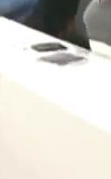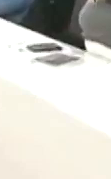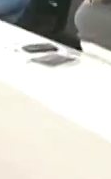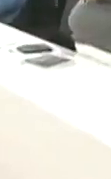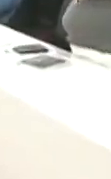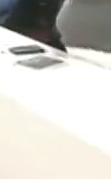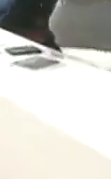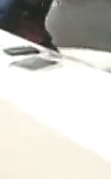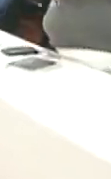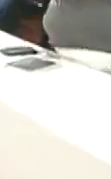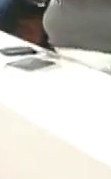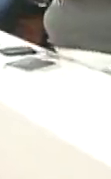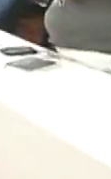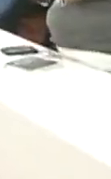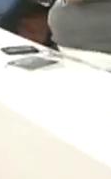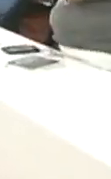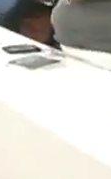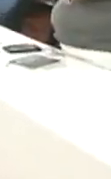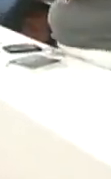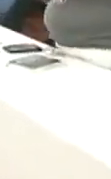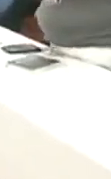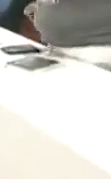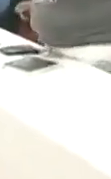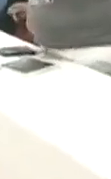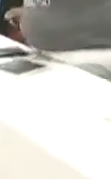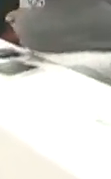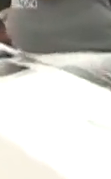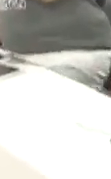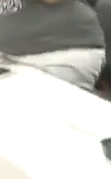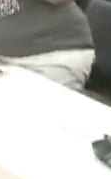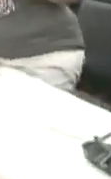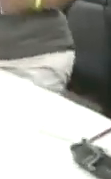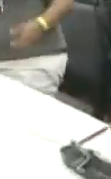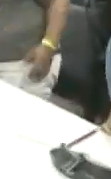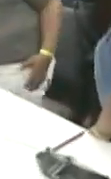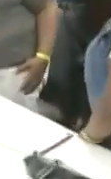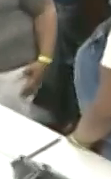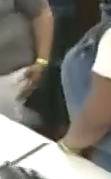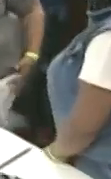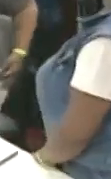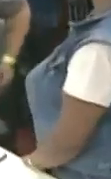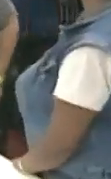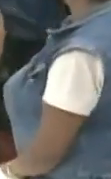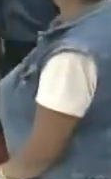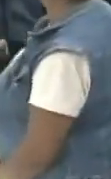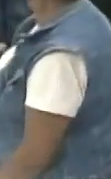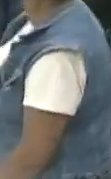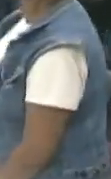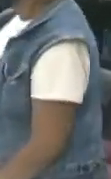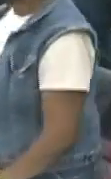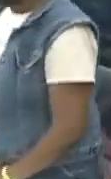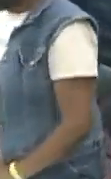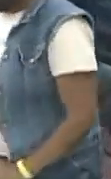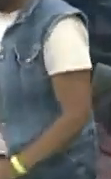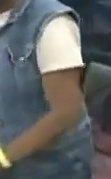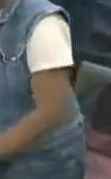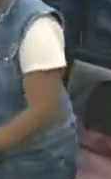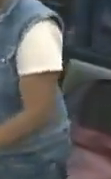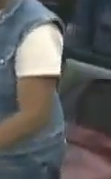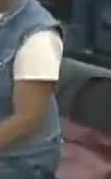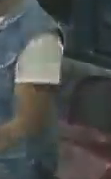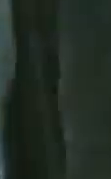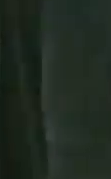Rodríguez, presidente de la Asamblea Nacional, así como también el vicepresidente sectorial para la planificación, Ricardo Menéndez, el ministro del Poder Popular